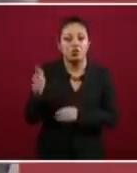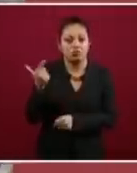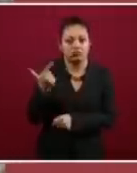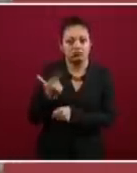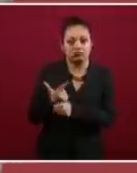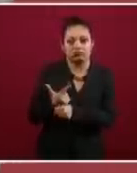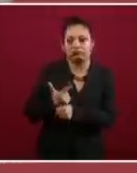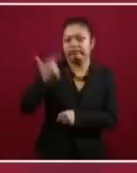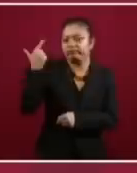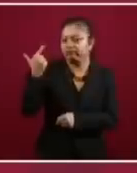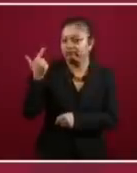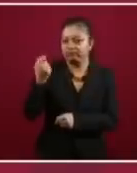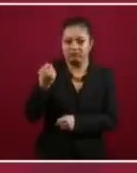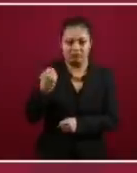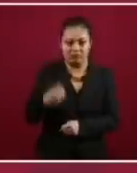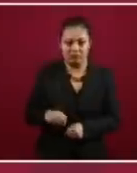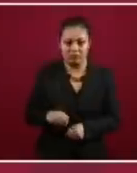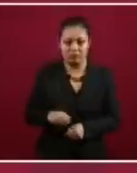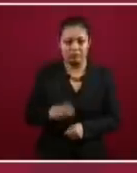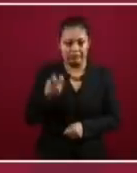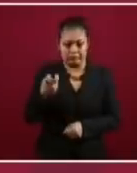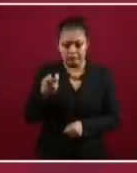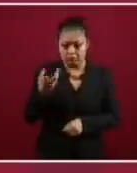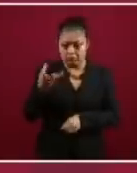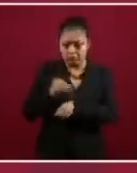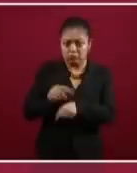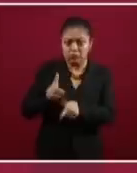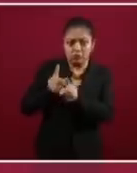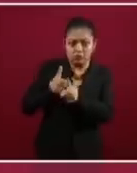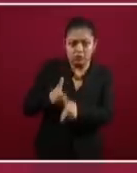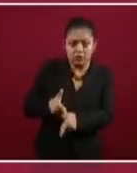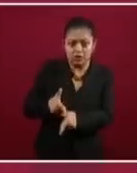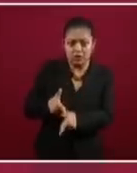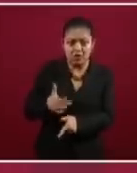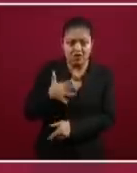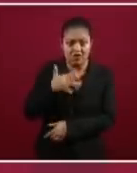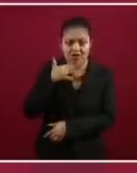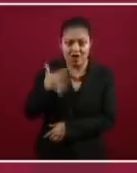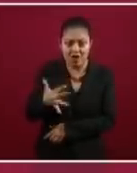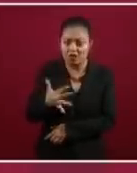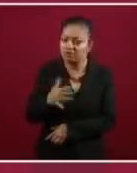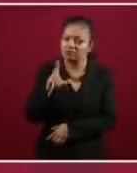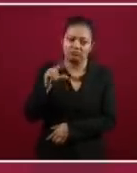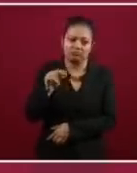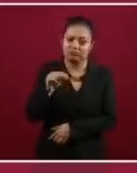y no se va a permitir fraude en las elecciones.